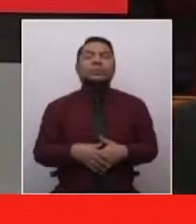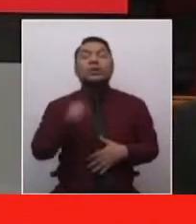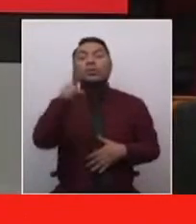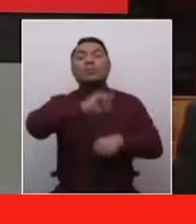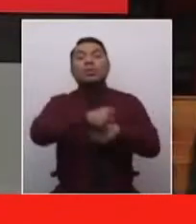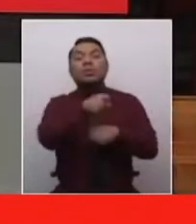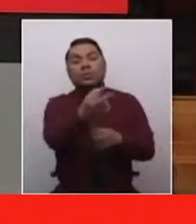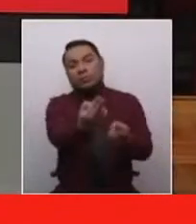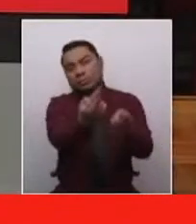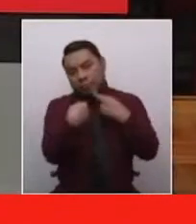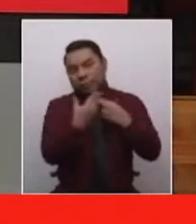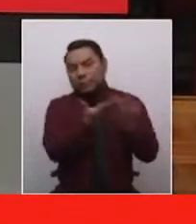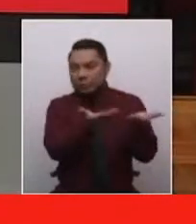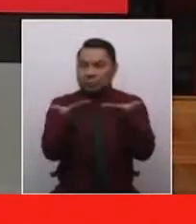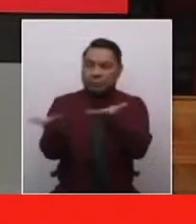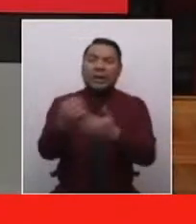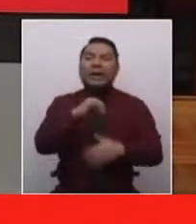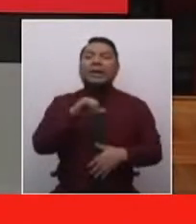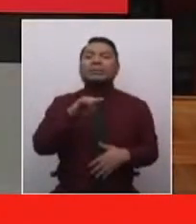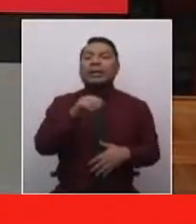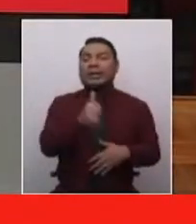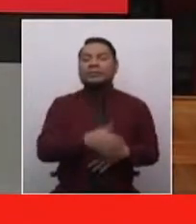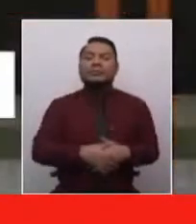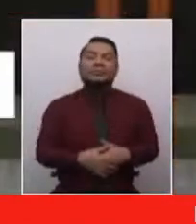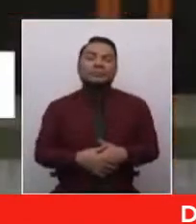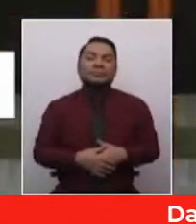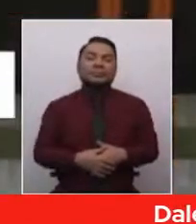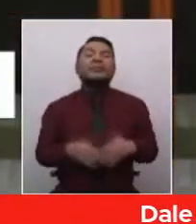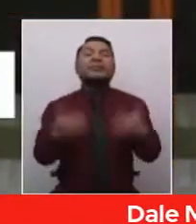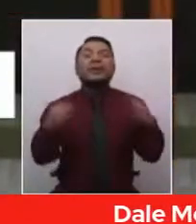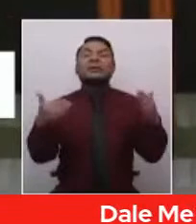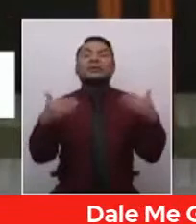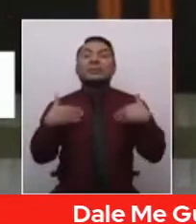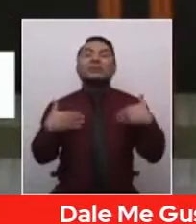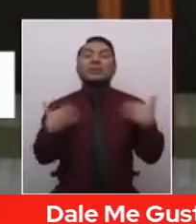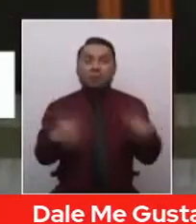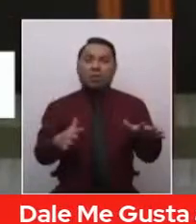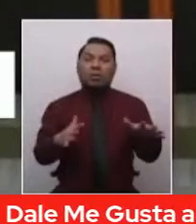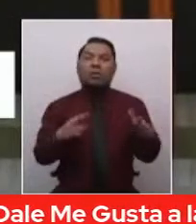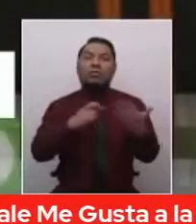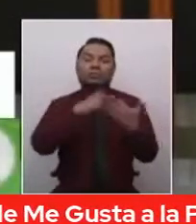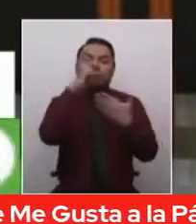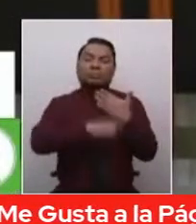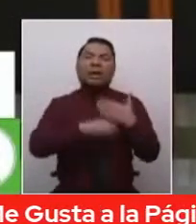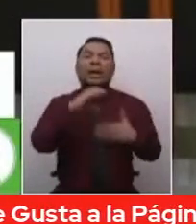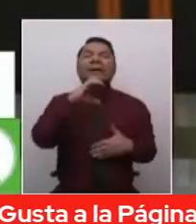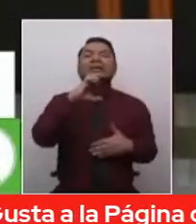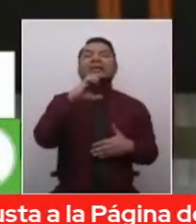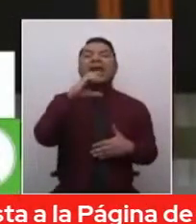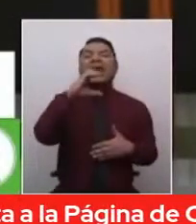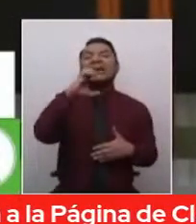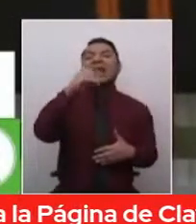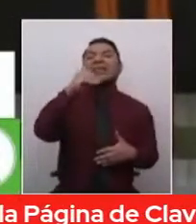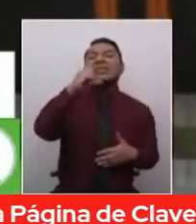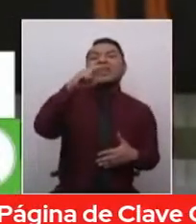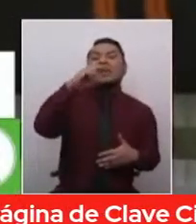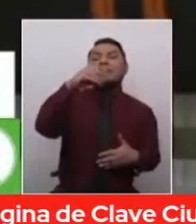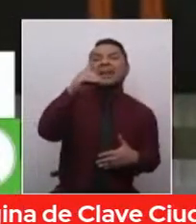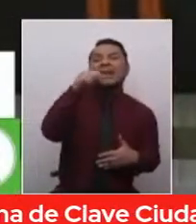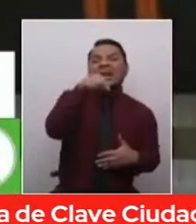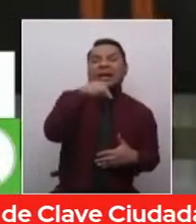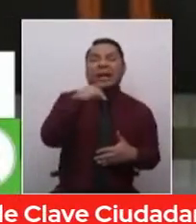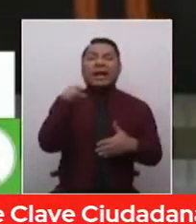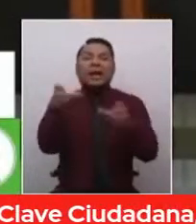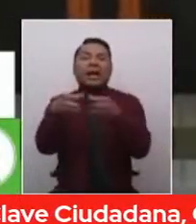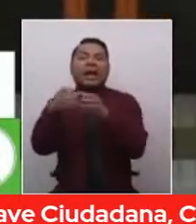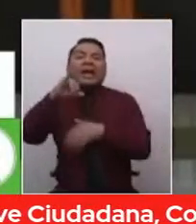para responder la pregunta de Jimena Almeida Chávez. Ya tenemos la estructura del CENEPRED y tenemos la ley orgánica de